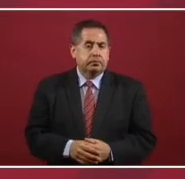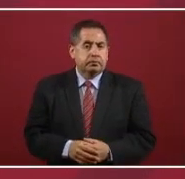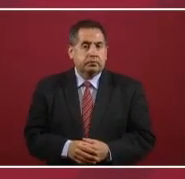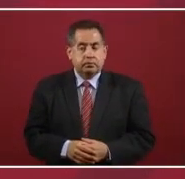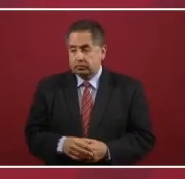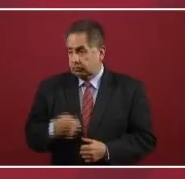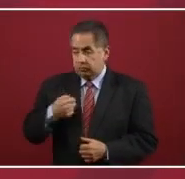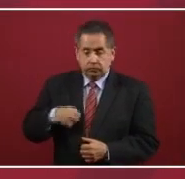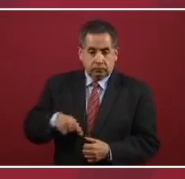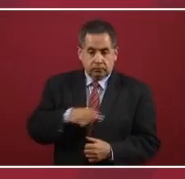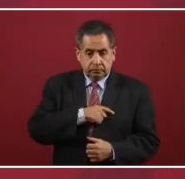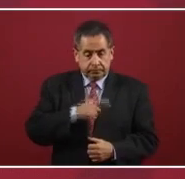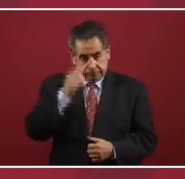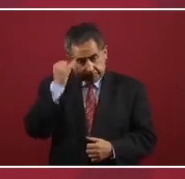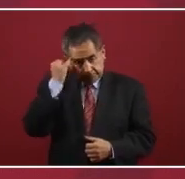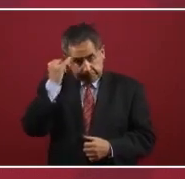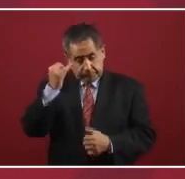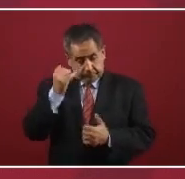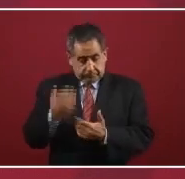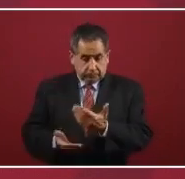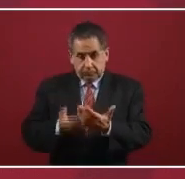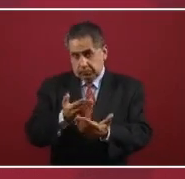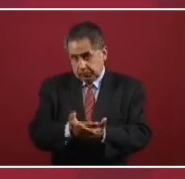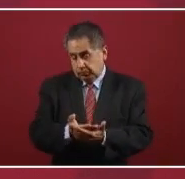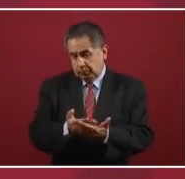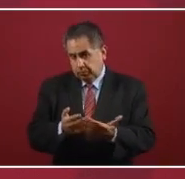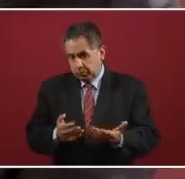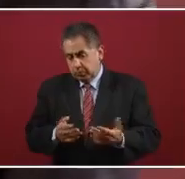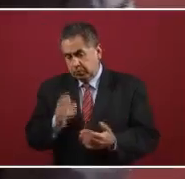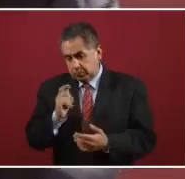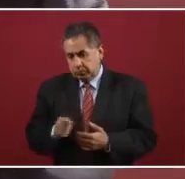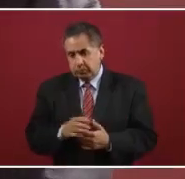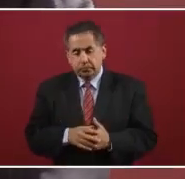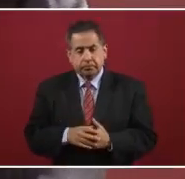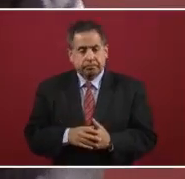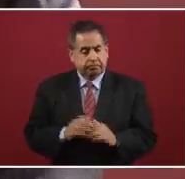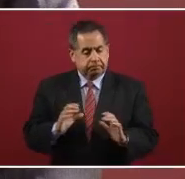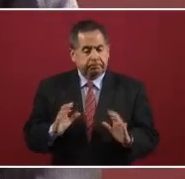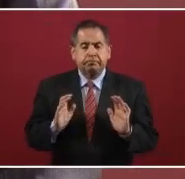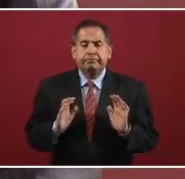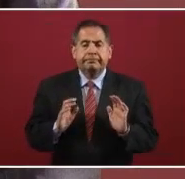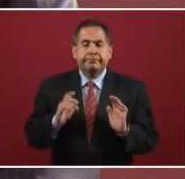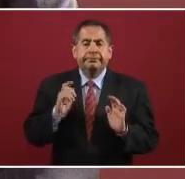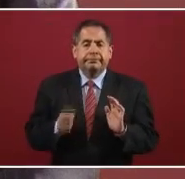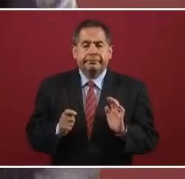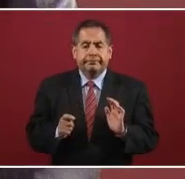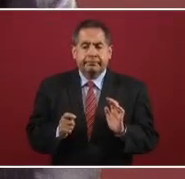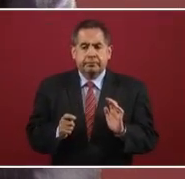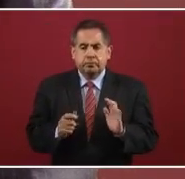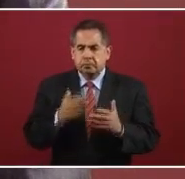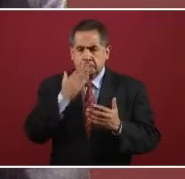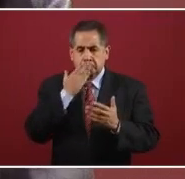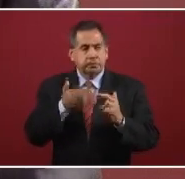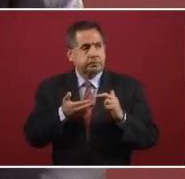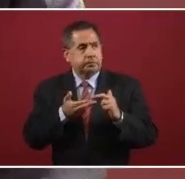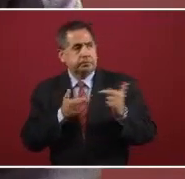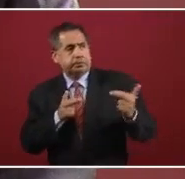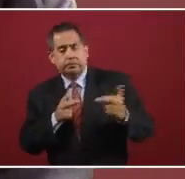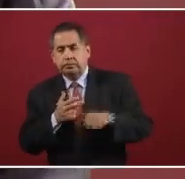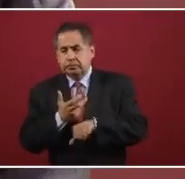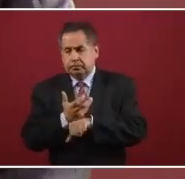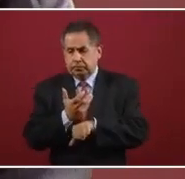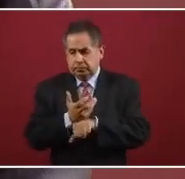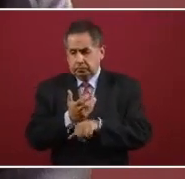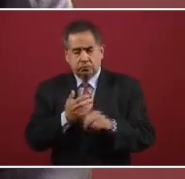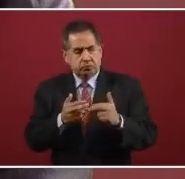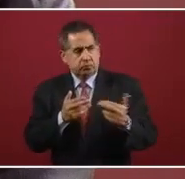Nosotros hemos procurado que se mantengan buenas relaciones con el gobierno de Estados Unidos.